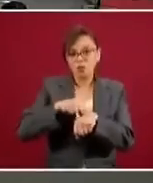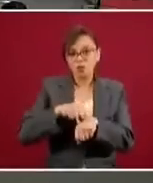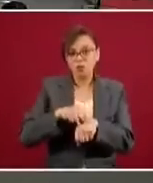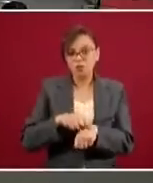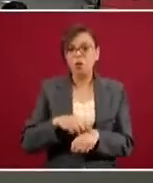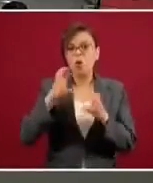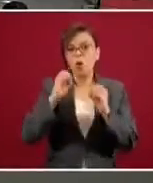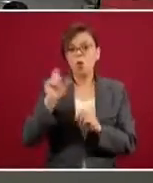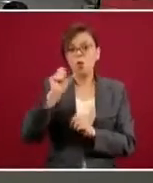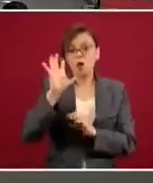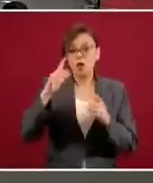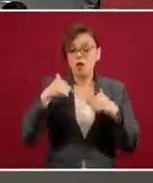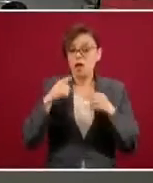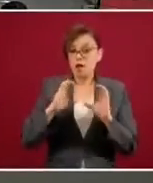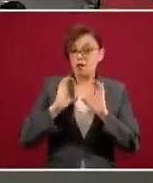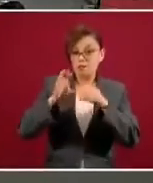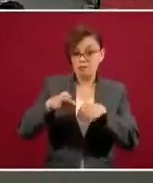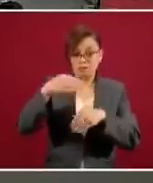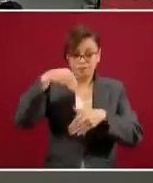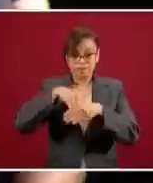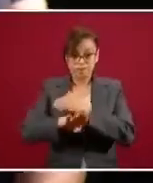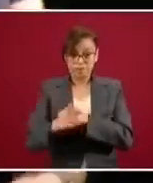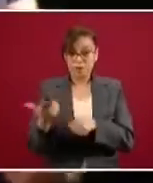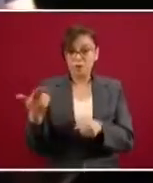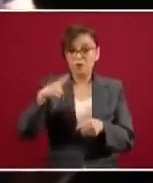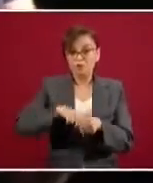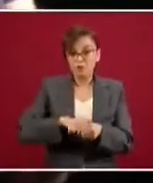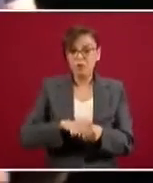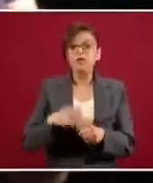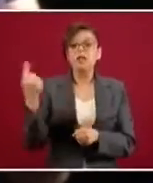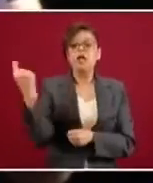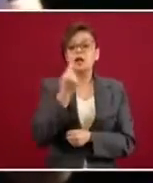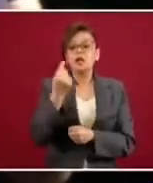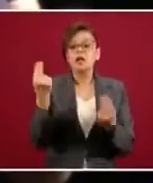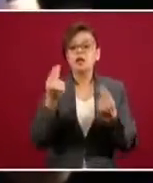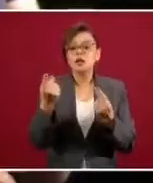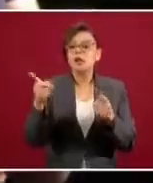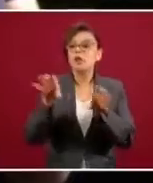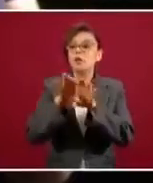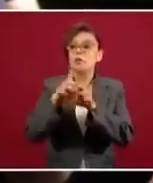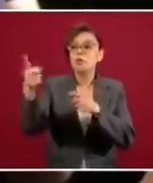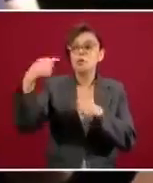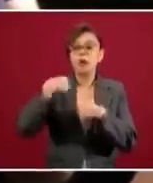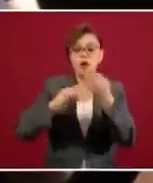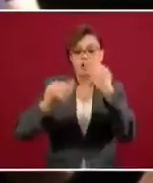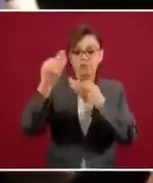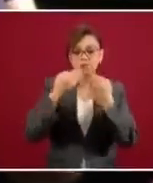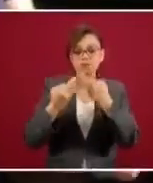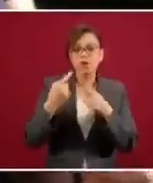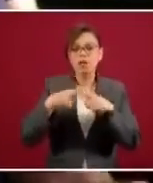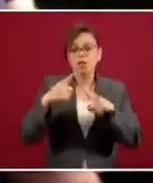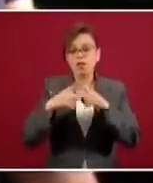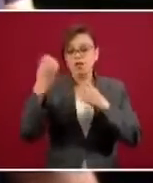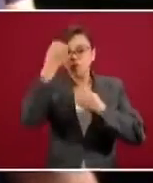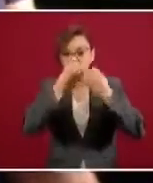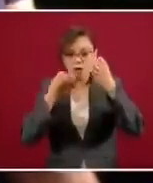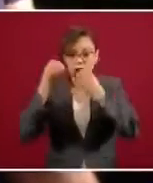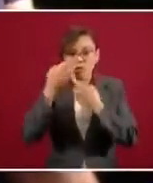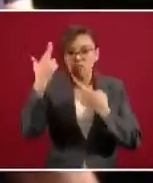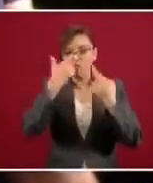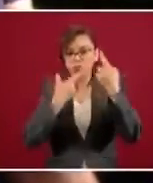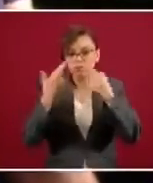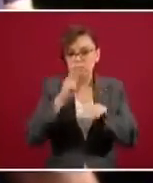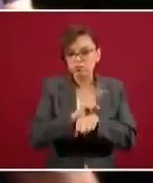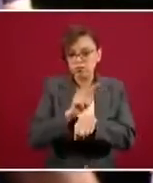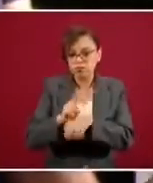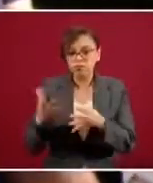tienen que hacer los médicos? ¿Qué estudios me tienen que realizar para identificar el COVID-19 o por lo pronto cómo ese virus dañó